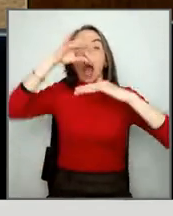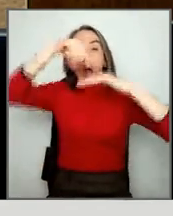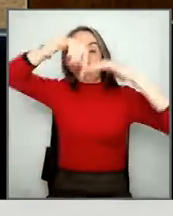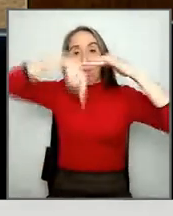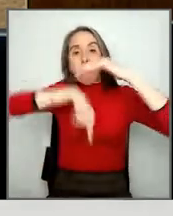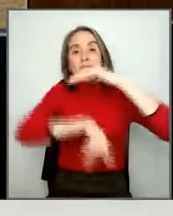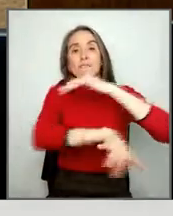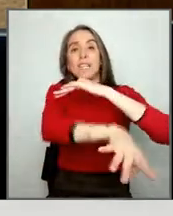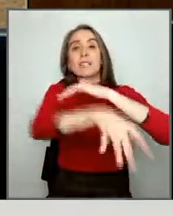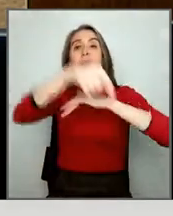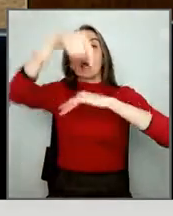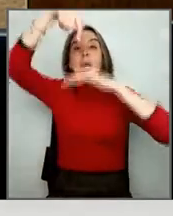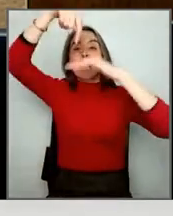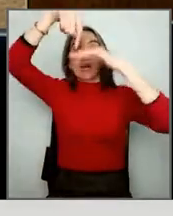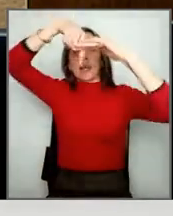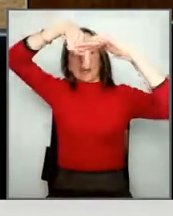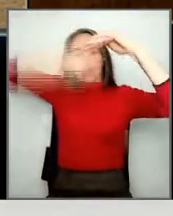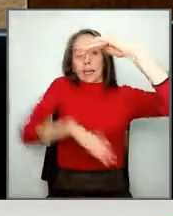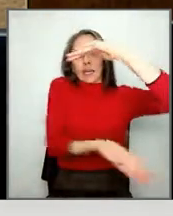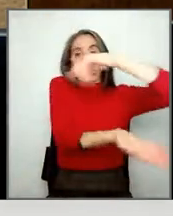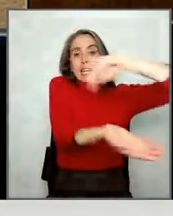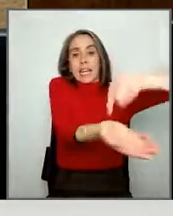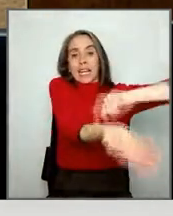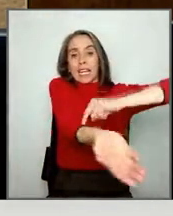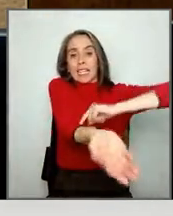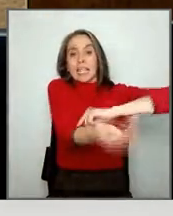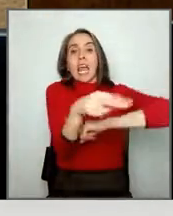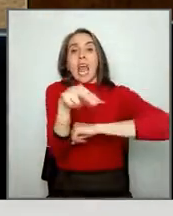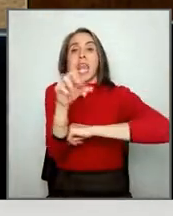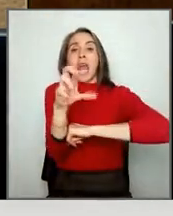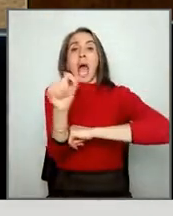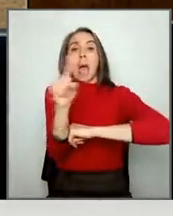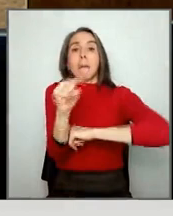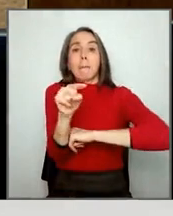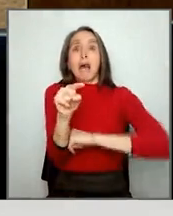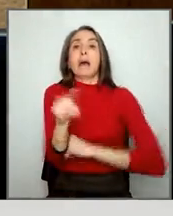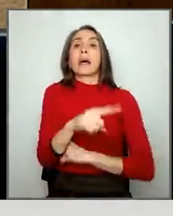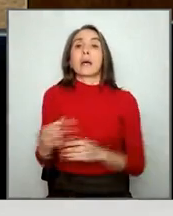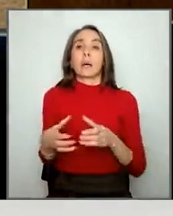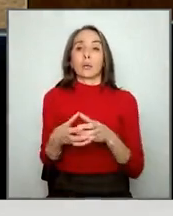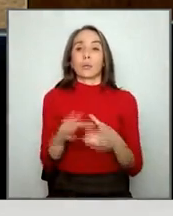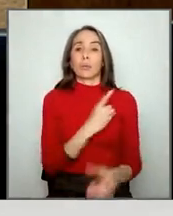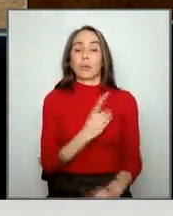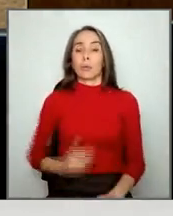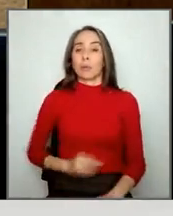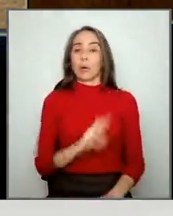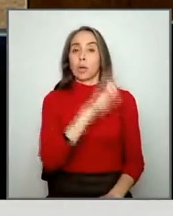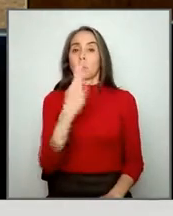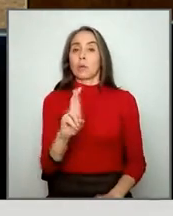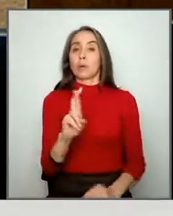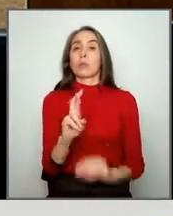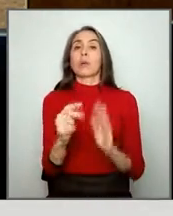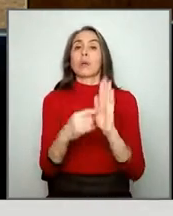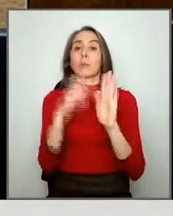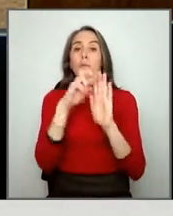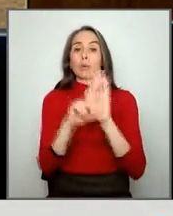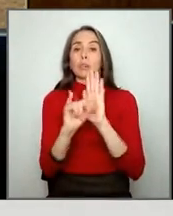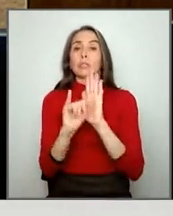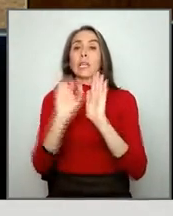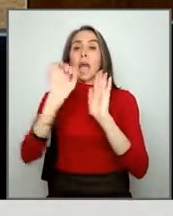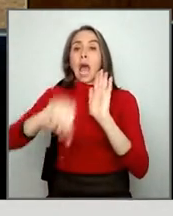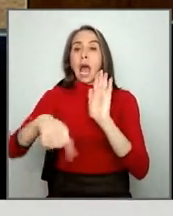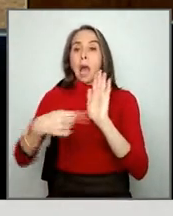napas y otras medidas presidente desde la bancada del partido republicano vamos a probar este proyecto y esperamos también